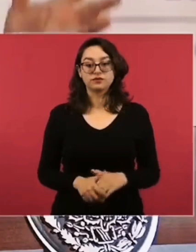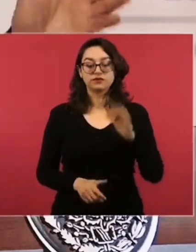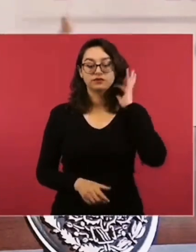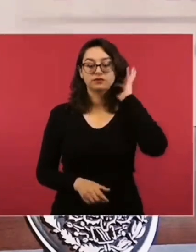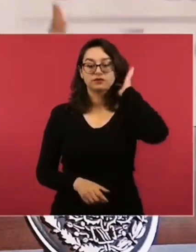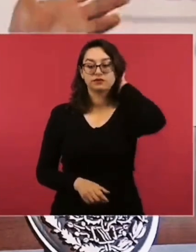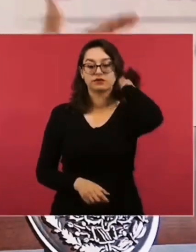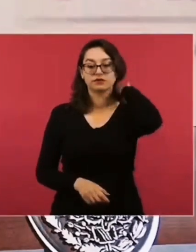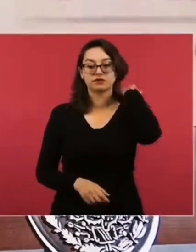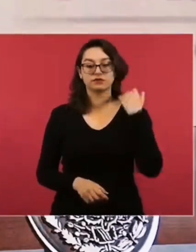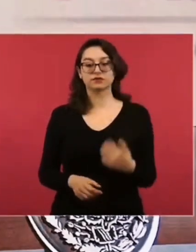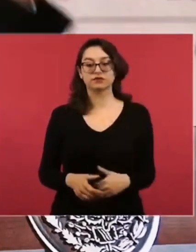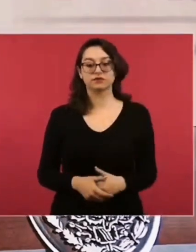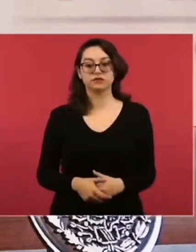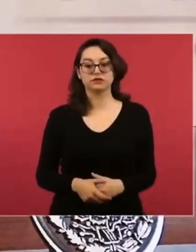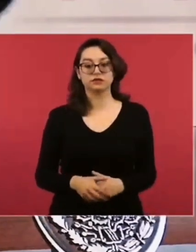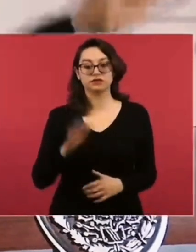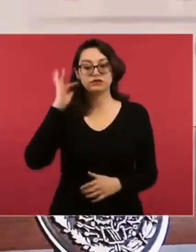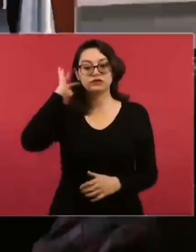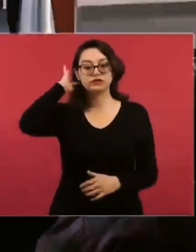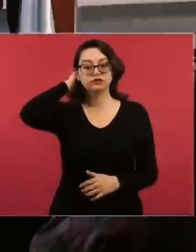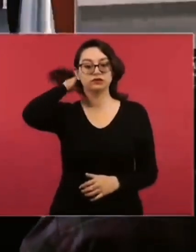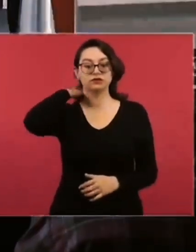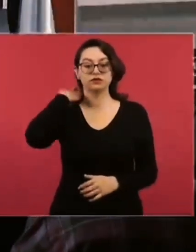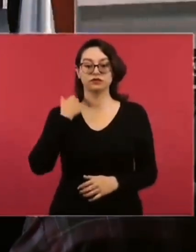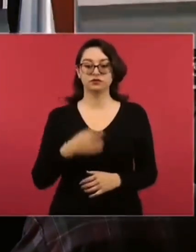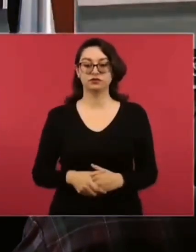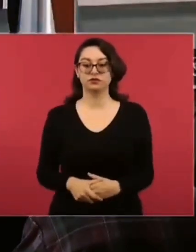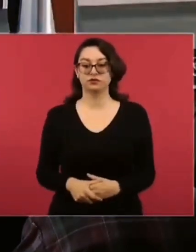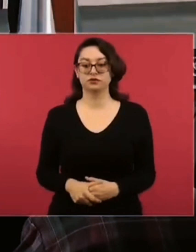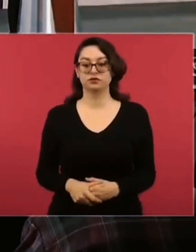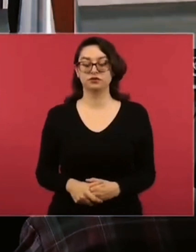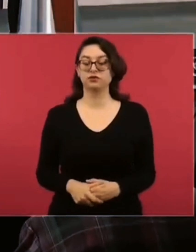Ya fue lo que dije, ni mencioné a nadie,